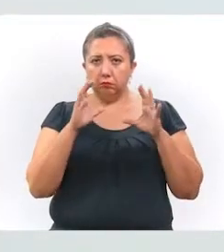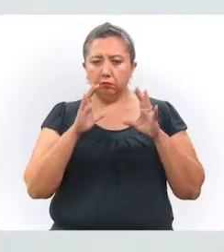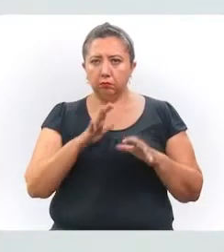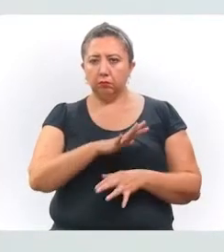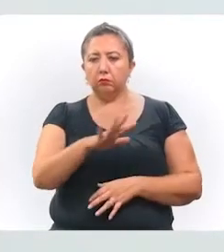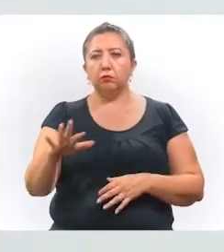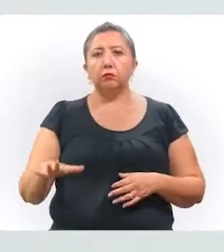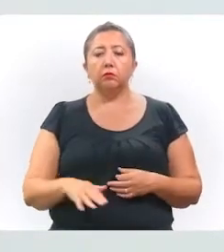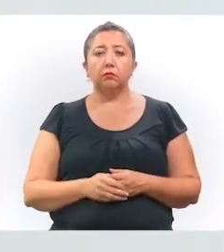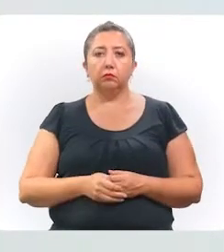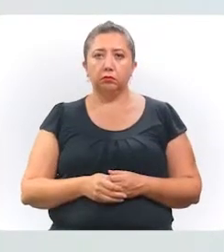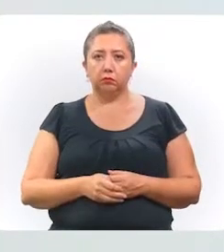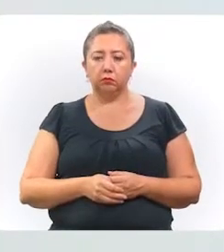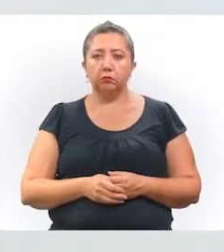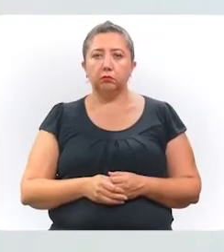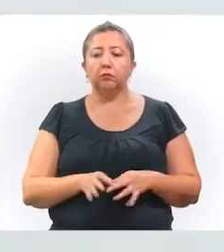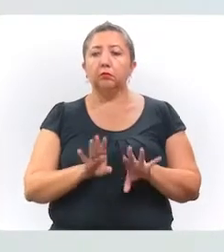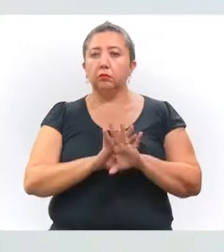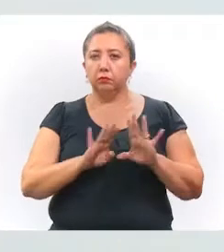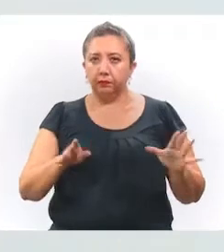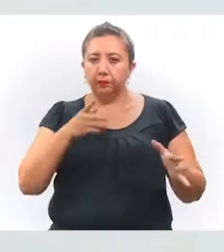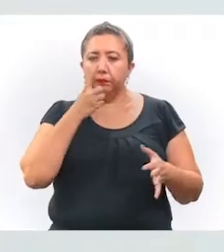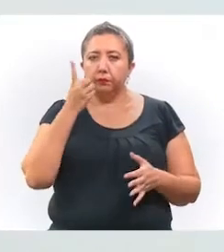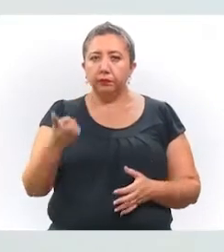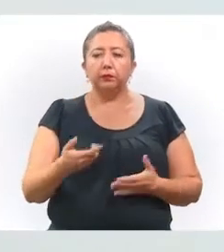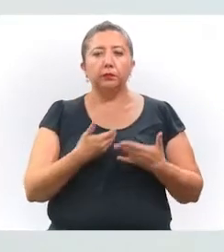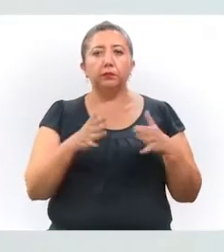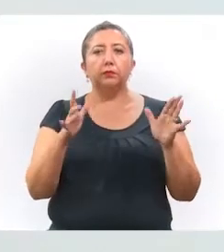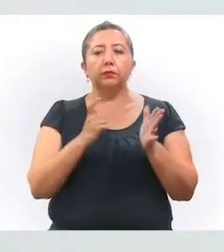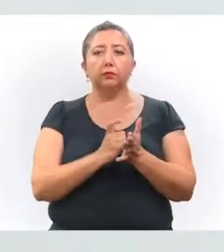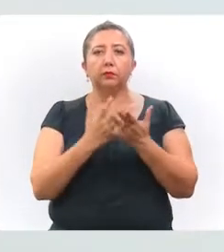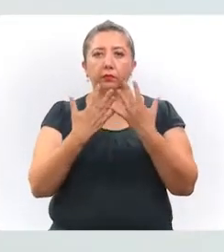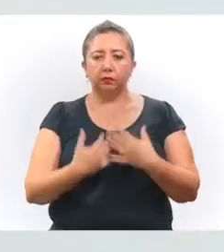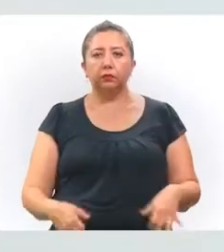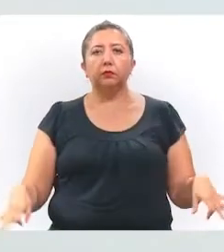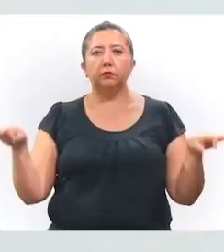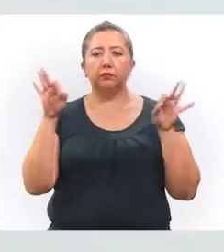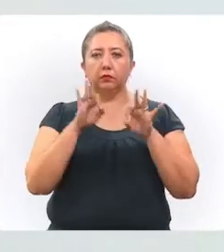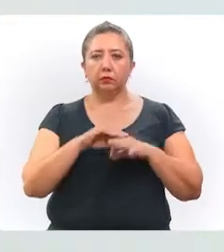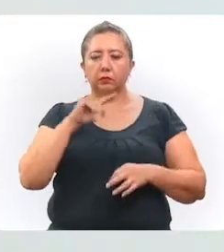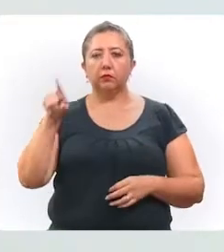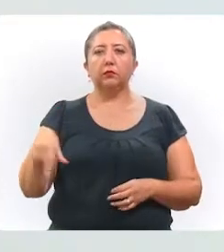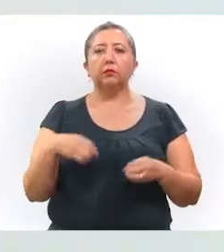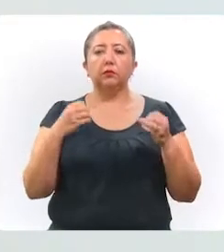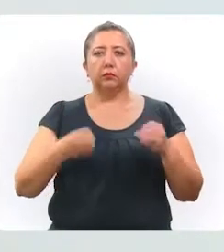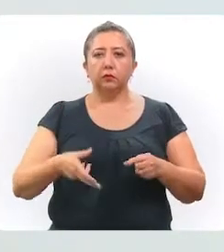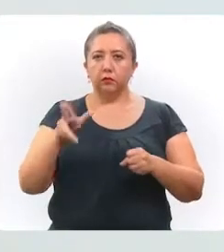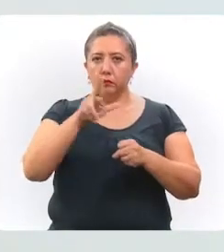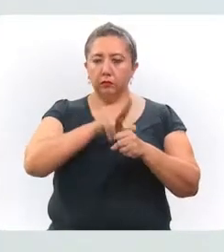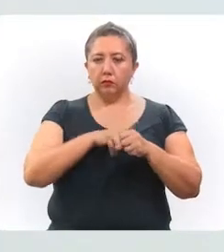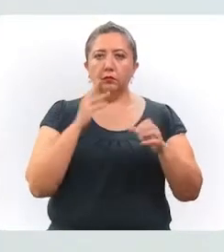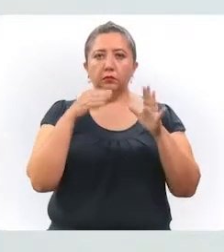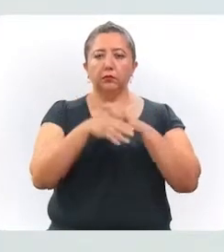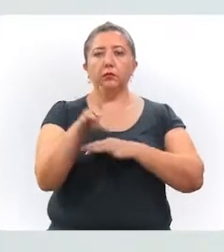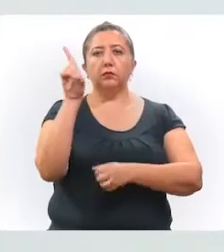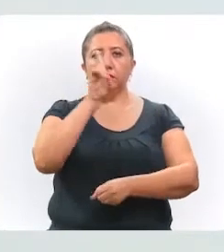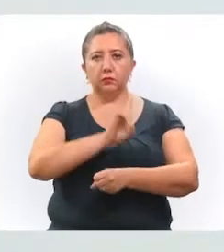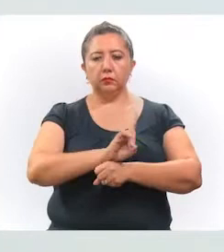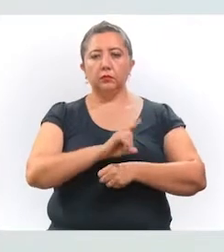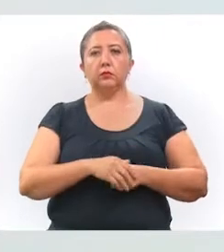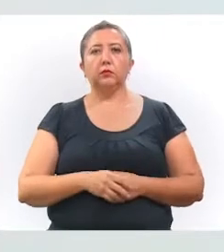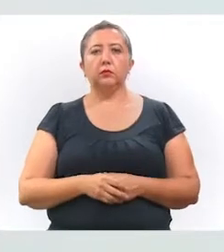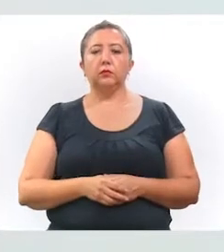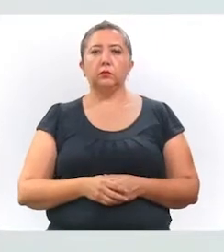nuestras familias. Como se ha señalado, en la reapertura económica los datos más importantes son la ocupación hospitalaria y los